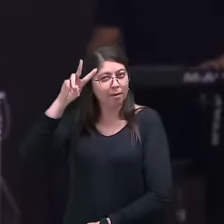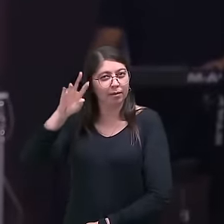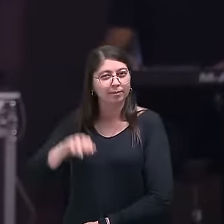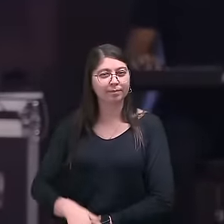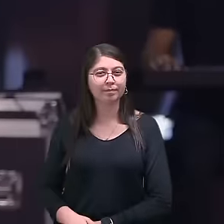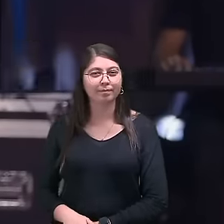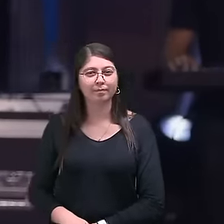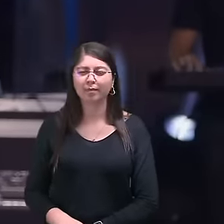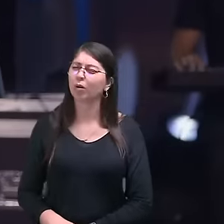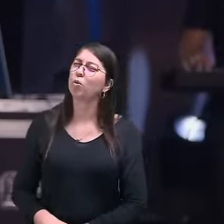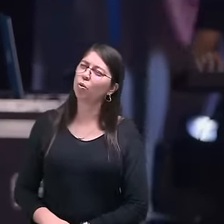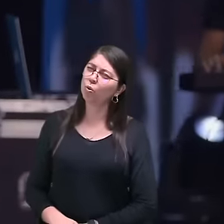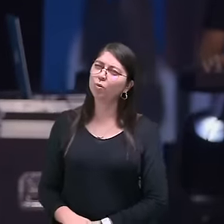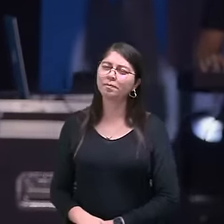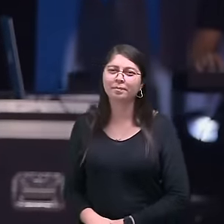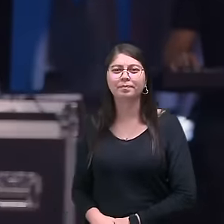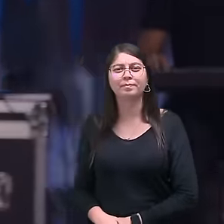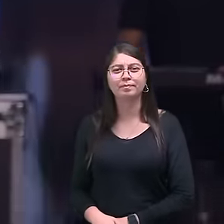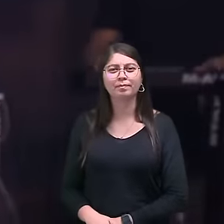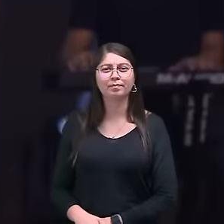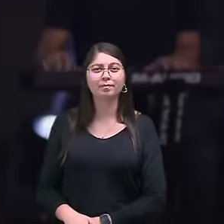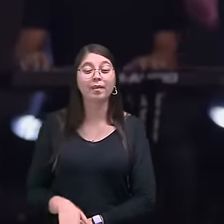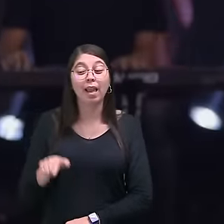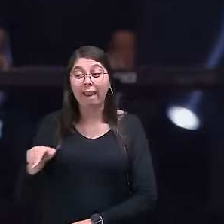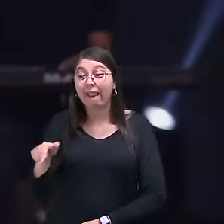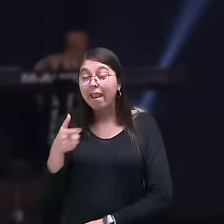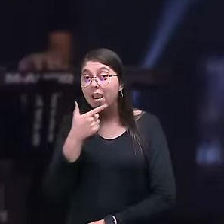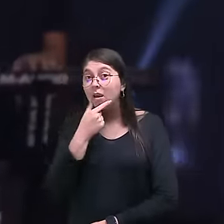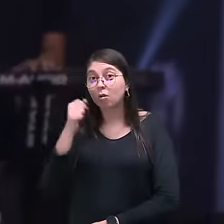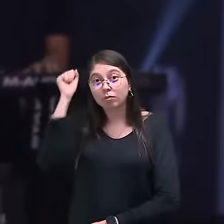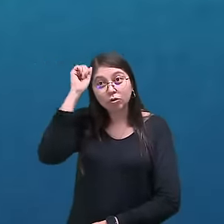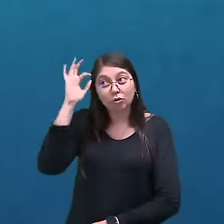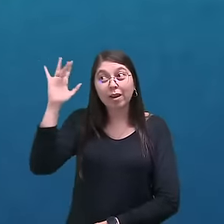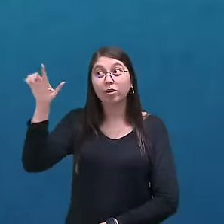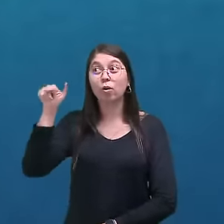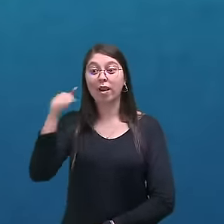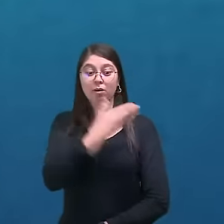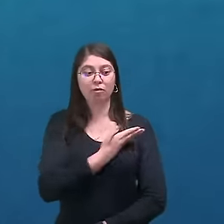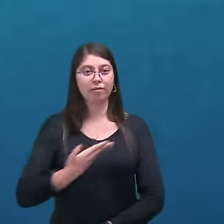Ay, Jesús. Un soñador estaba gobernando.